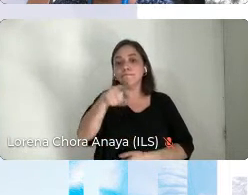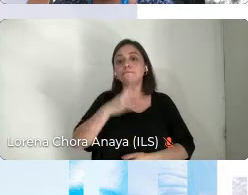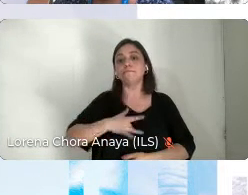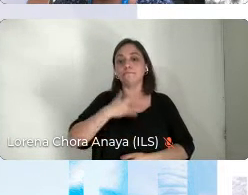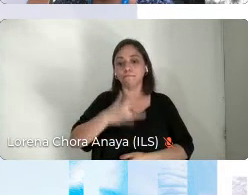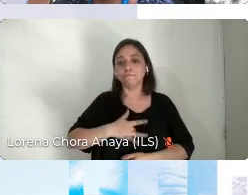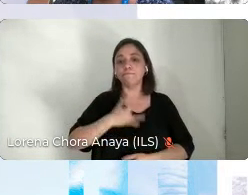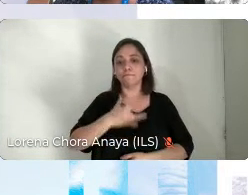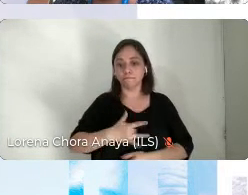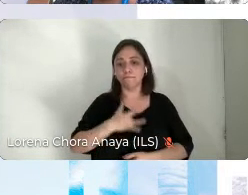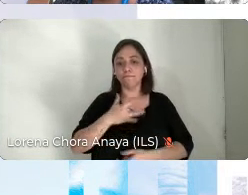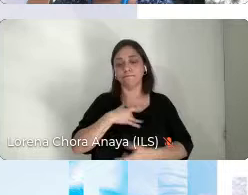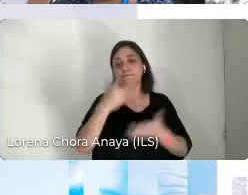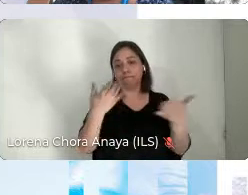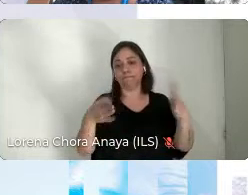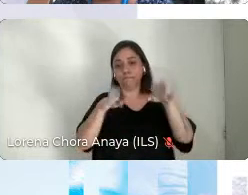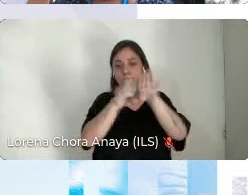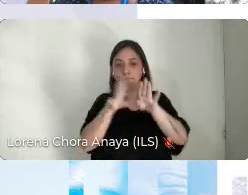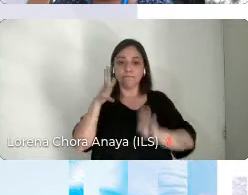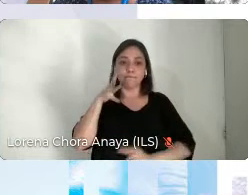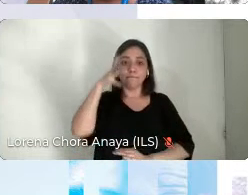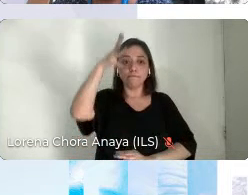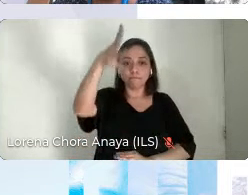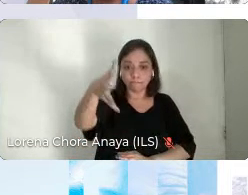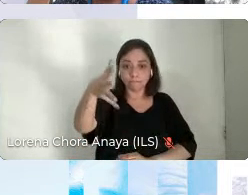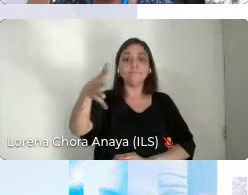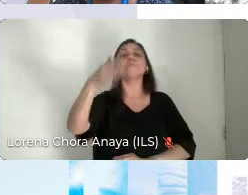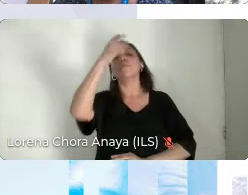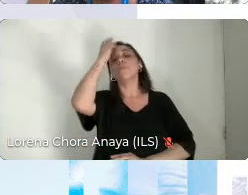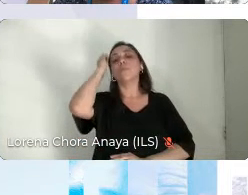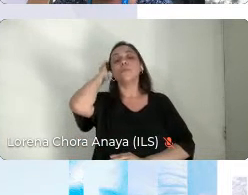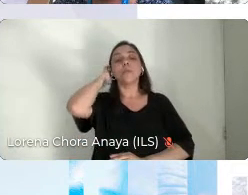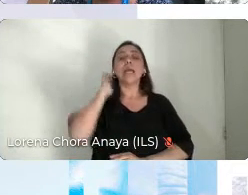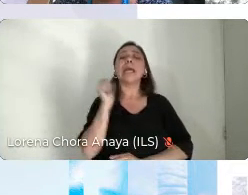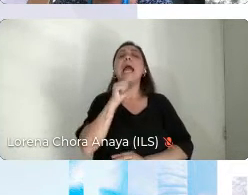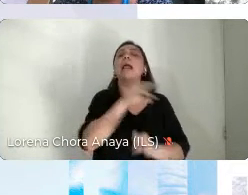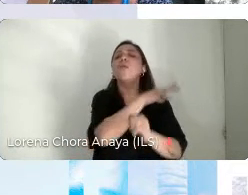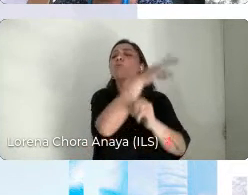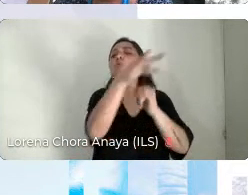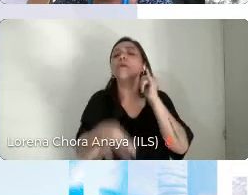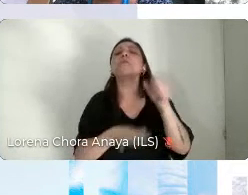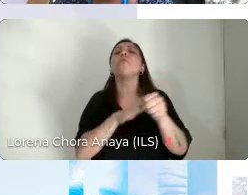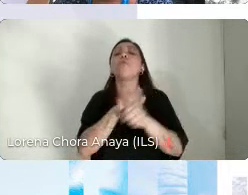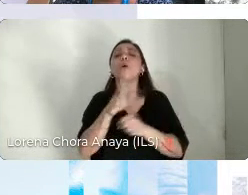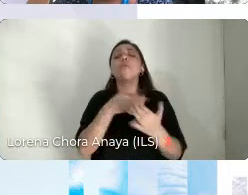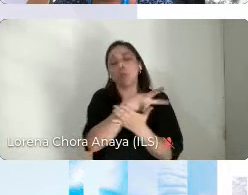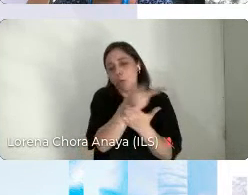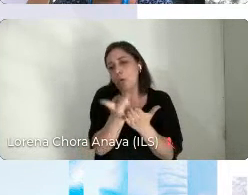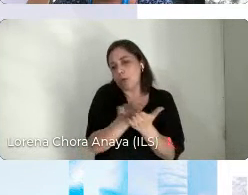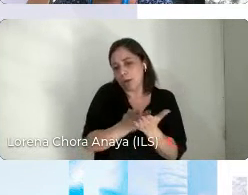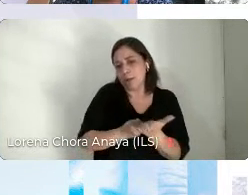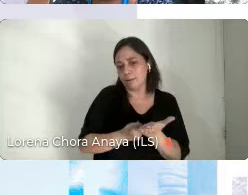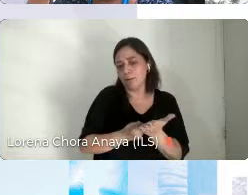cerrando, pudiera llevarse al futuro. Y finalmente pudimos construir un plan que